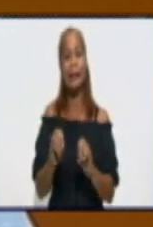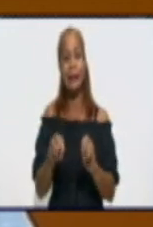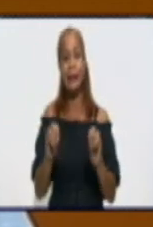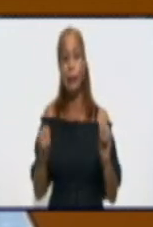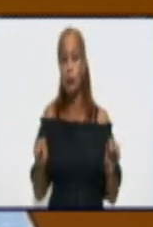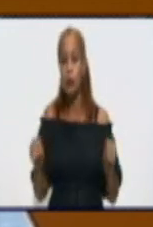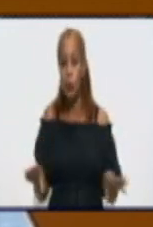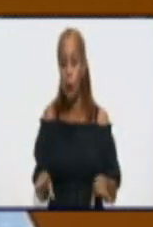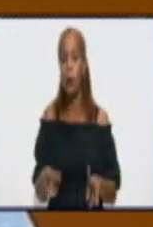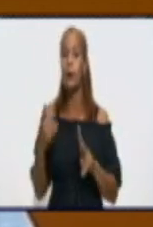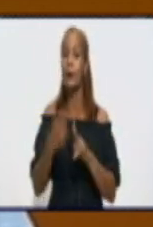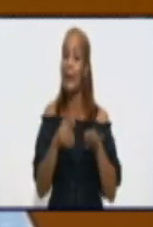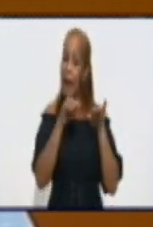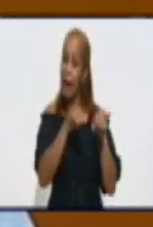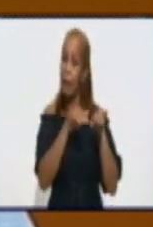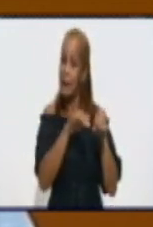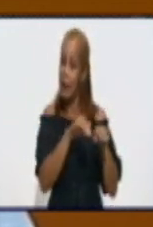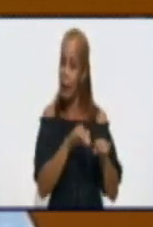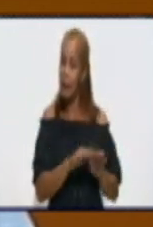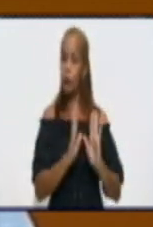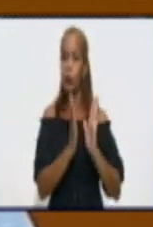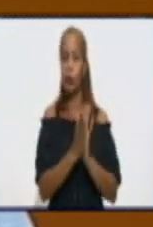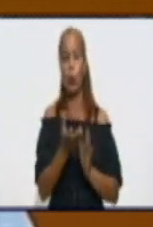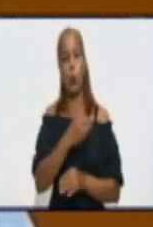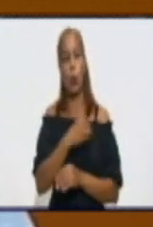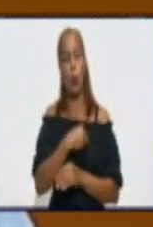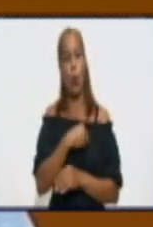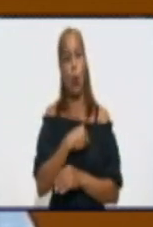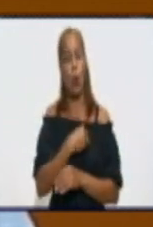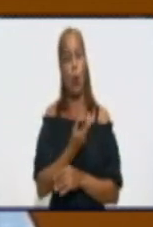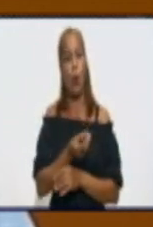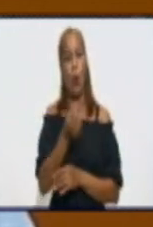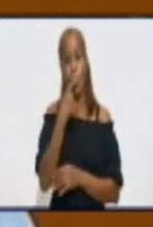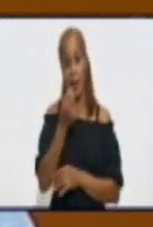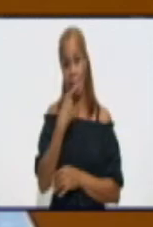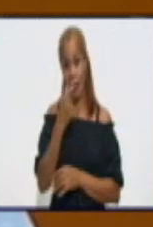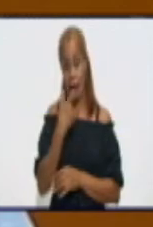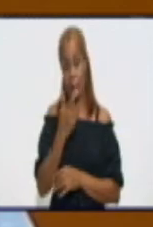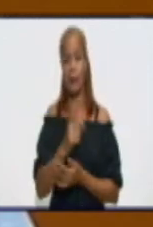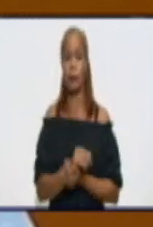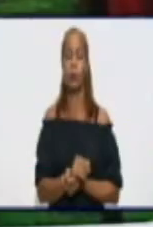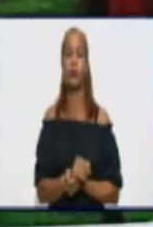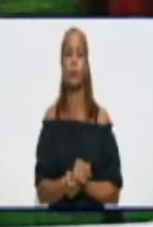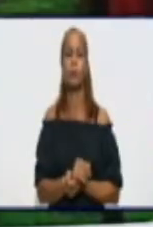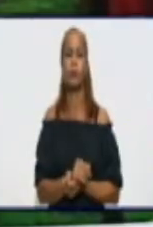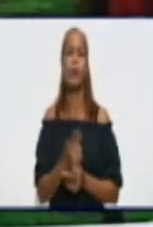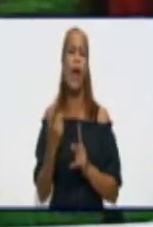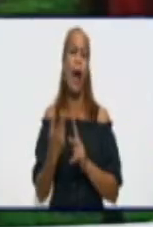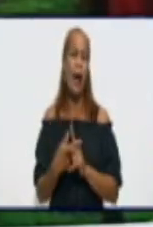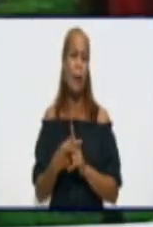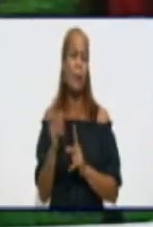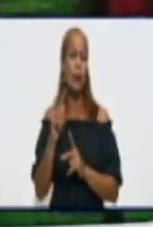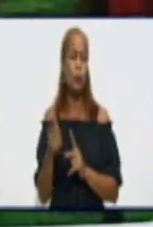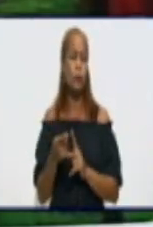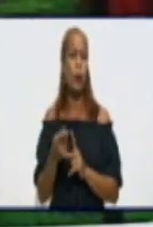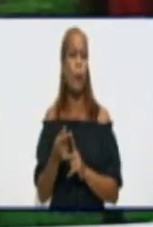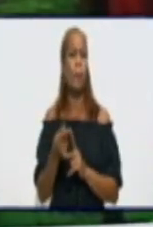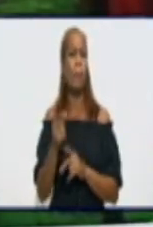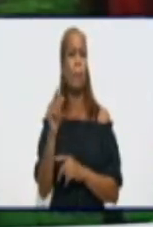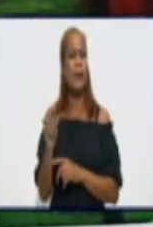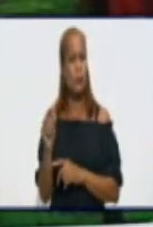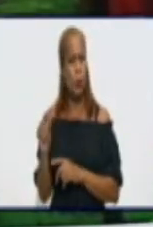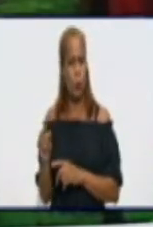y almacenamiento de todos los medicamentos que son del cuadro básico que llegan a esta provincia. ¿Ha habido trabajadores de Encomet positivos a